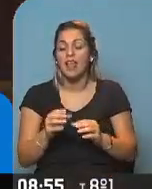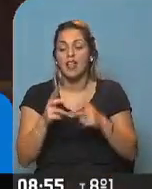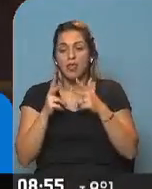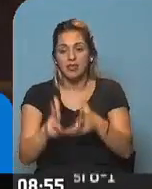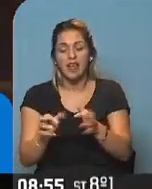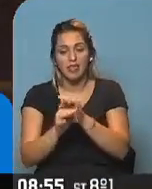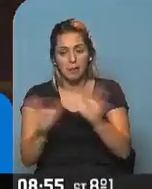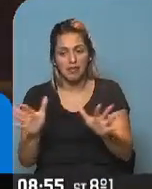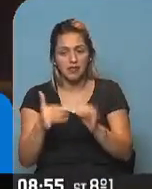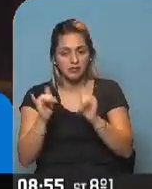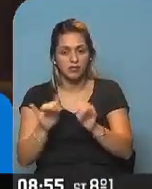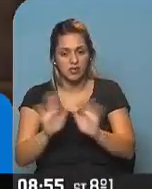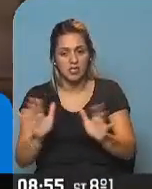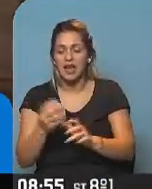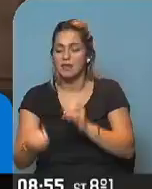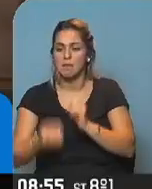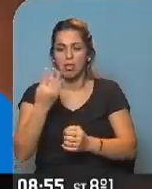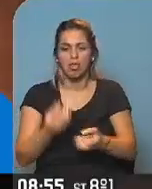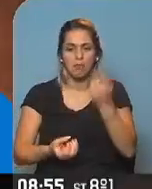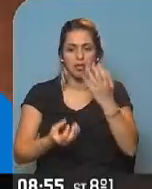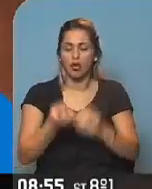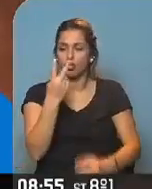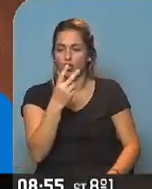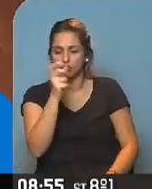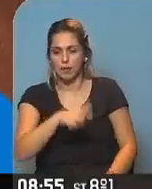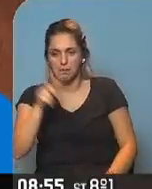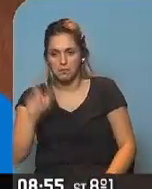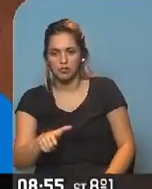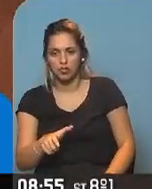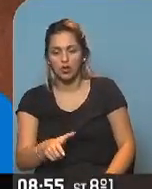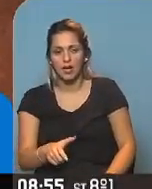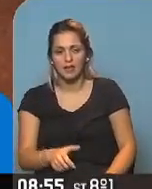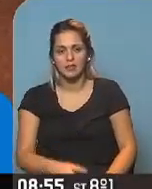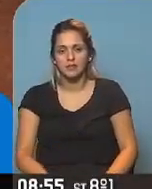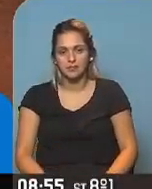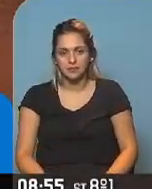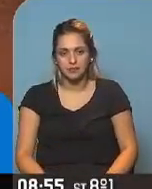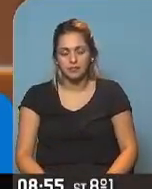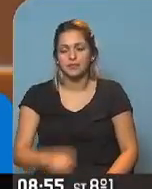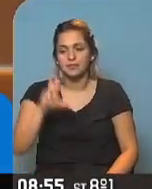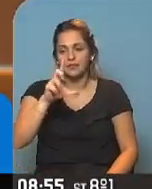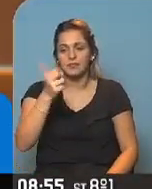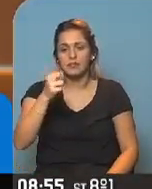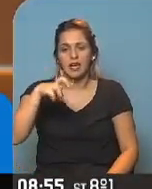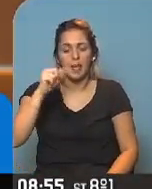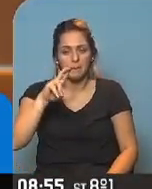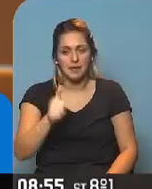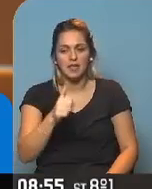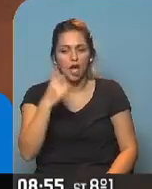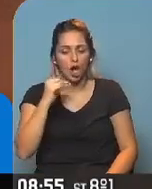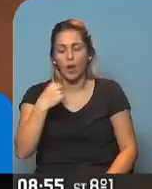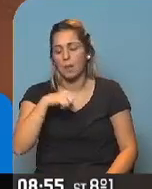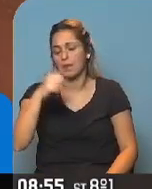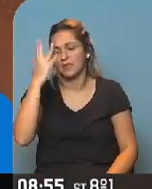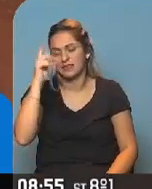independencia ahí aparecen dos personajes centrales francisco narciso de laprida hombre de san martín hombre de